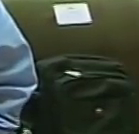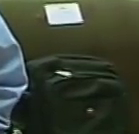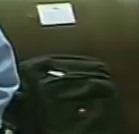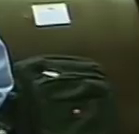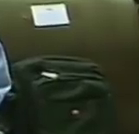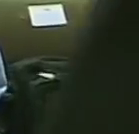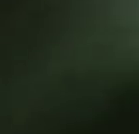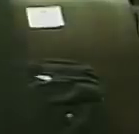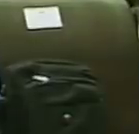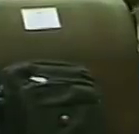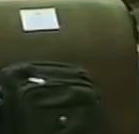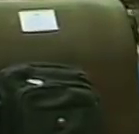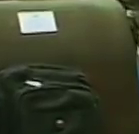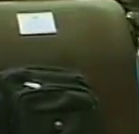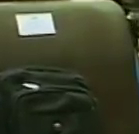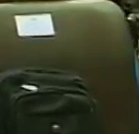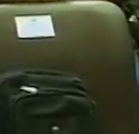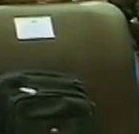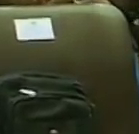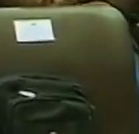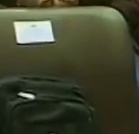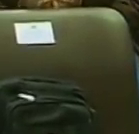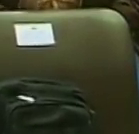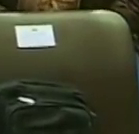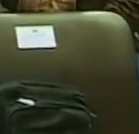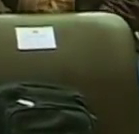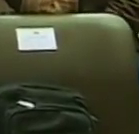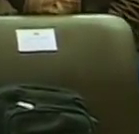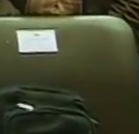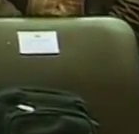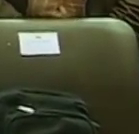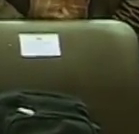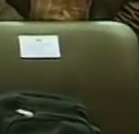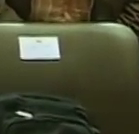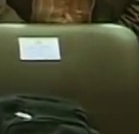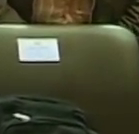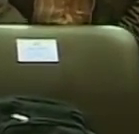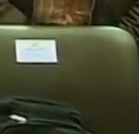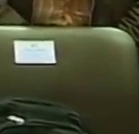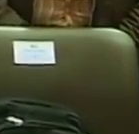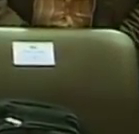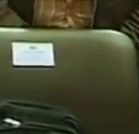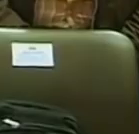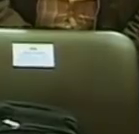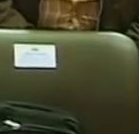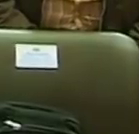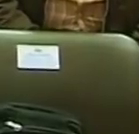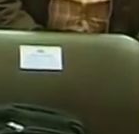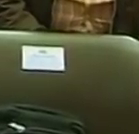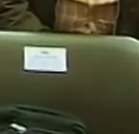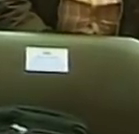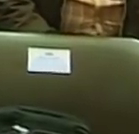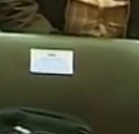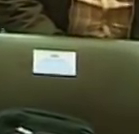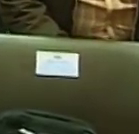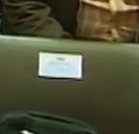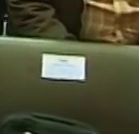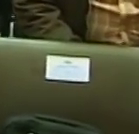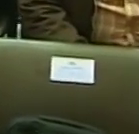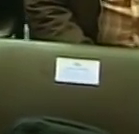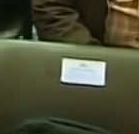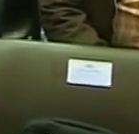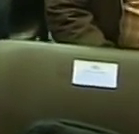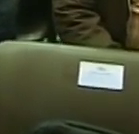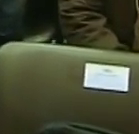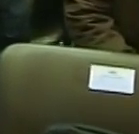del poder plenipotenciario, Tania Díaz, por supuesto. Ahí veíamos también que han hecho presencia esto para aprobar, llevar a consideración diferentes